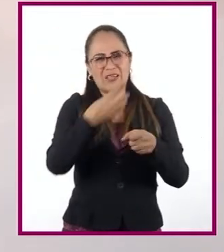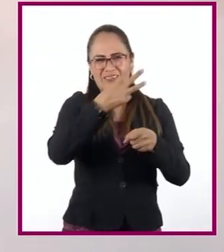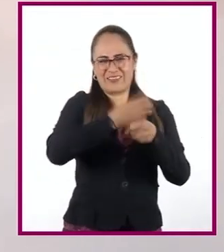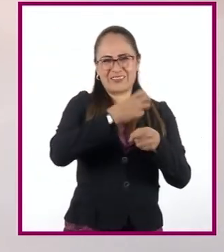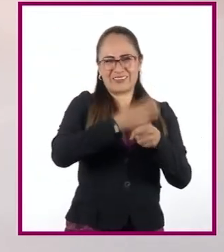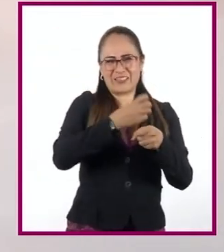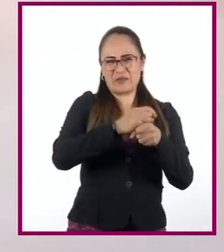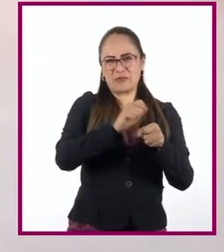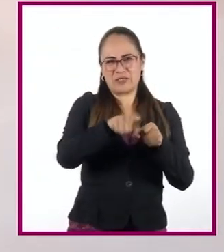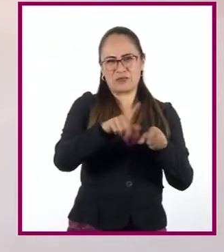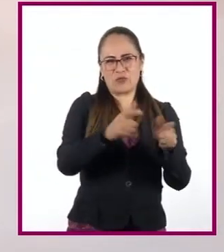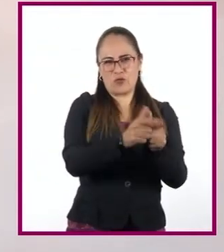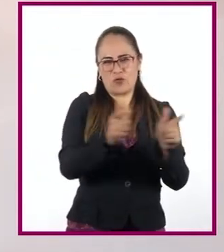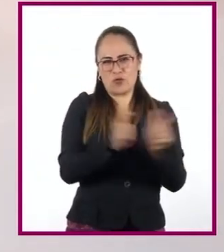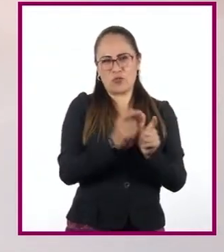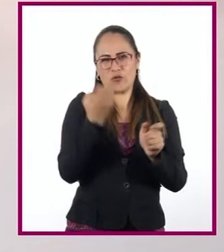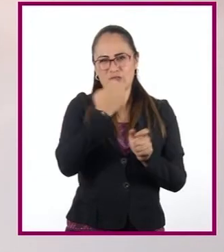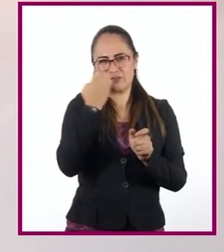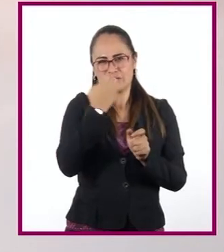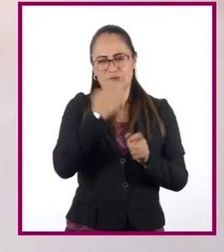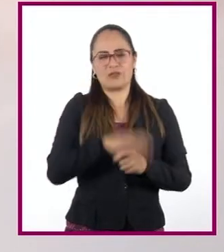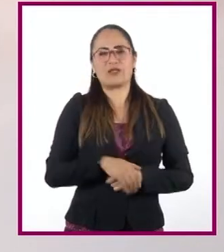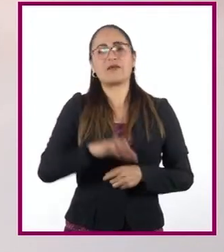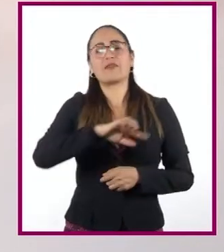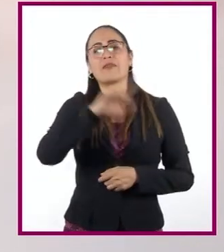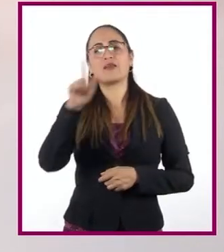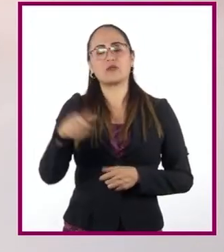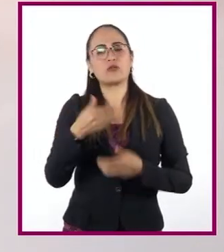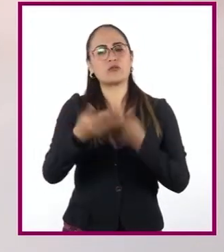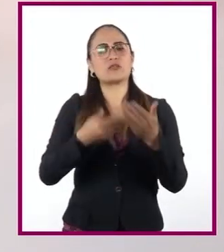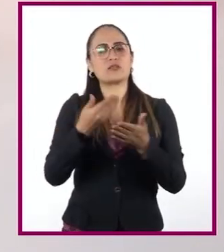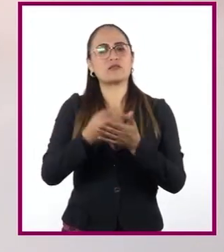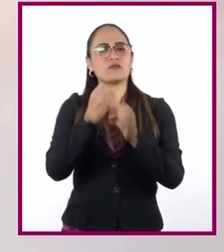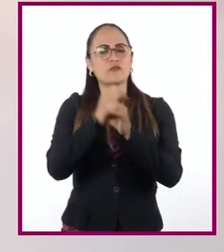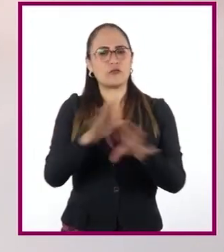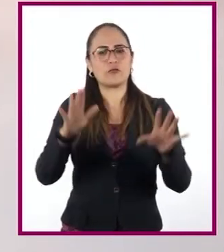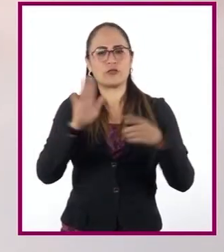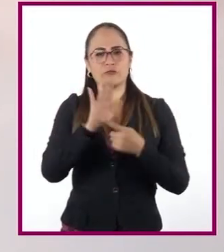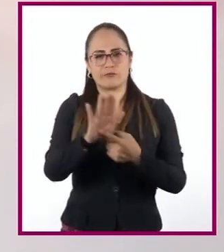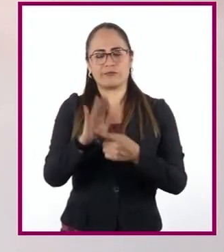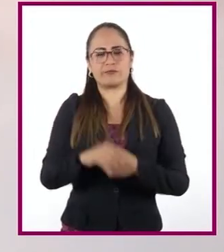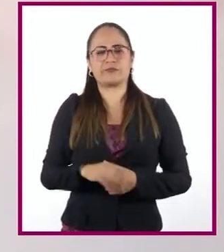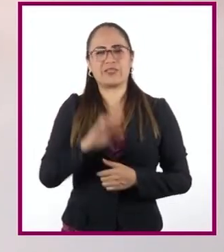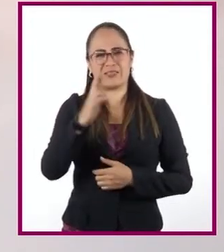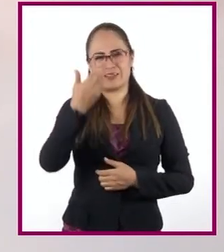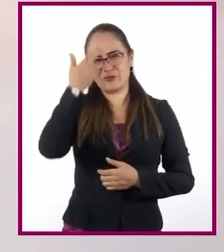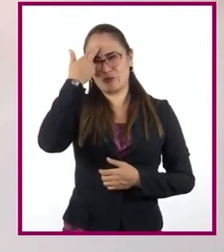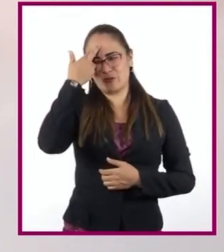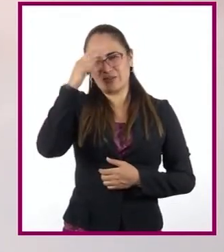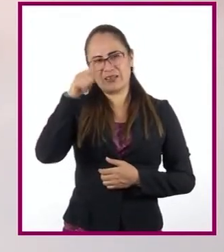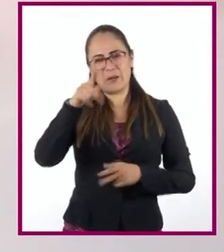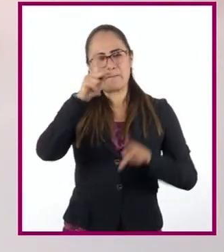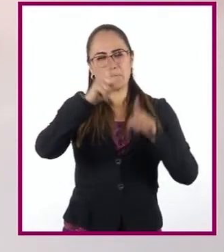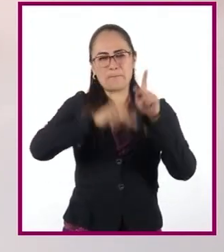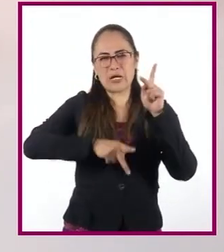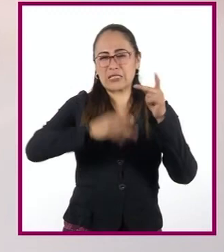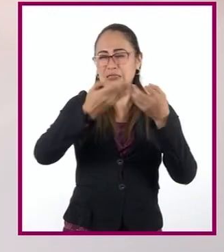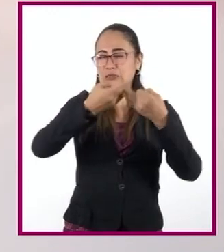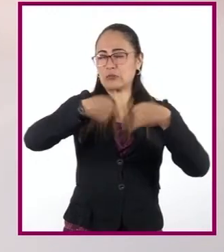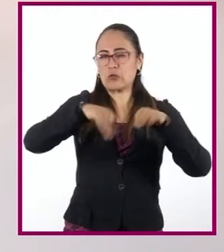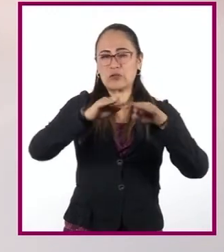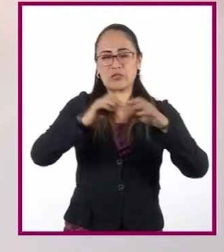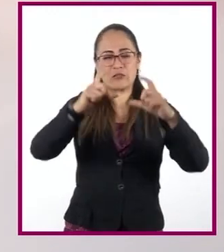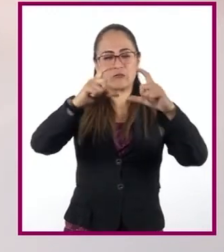grado. Después sigue la presentación de los datos que se obtuvieron. ¿Recuerdan que esta es la parte más importante